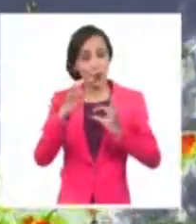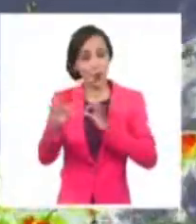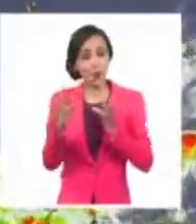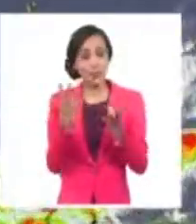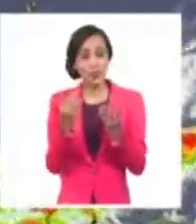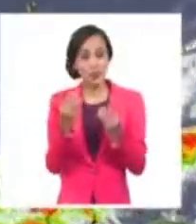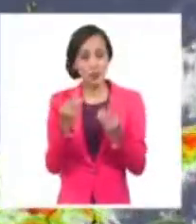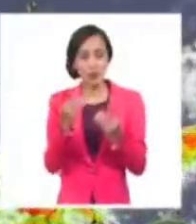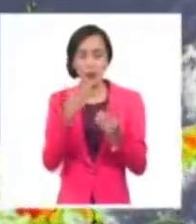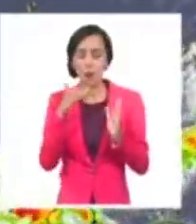y tenga buen día